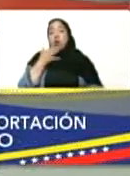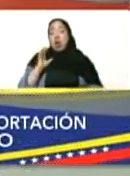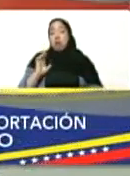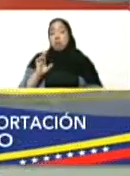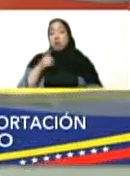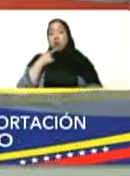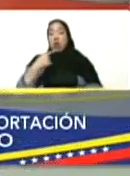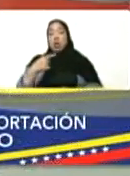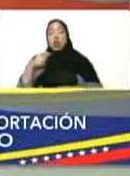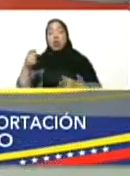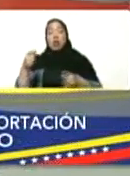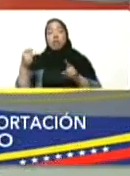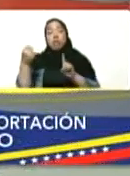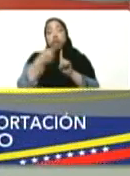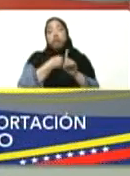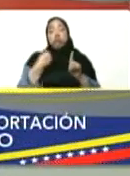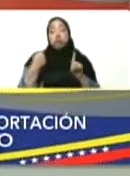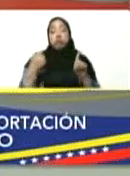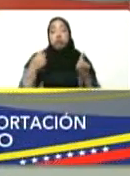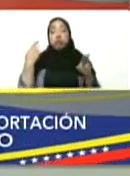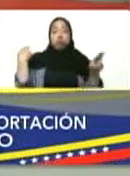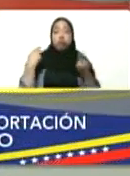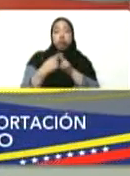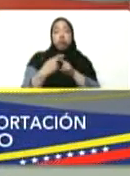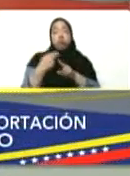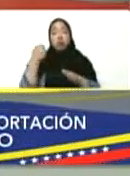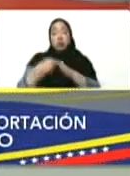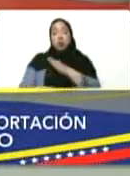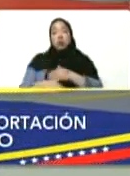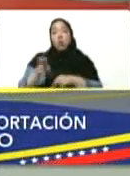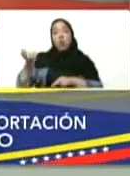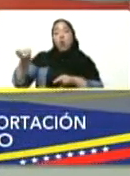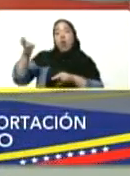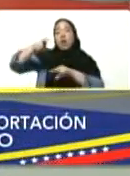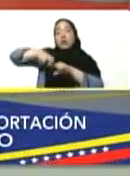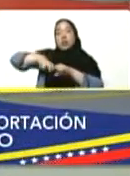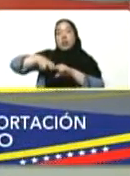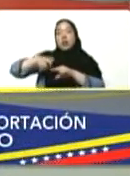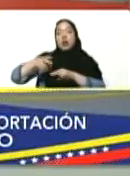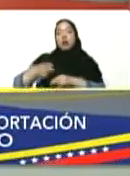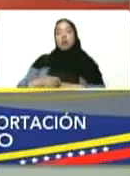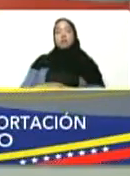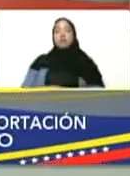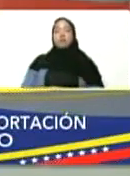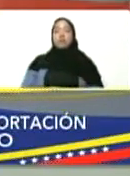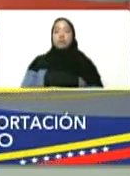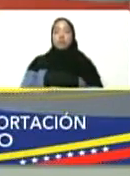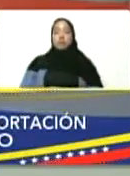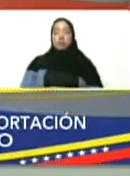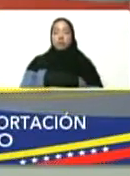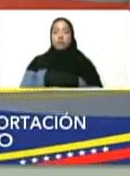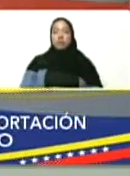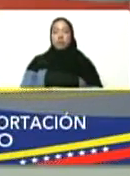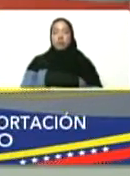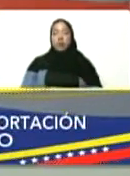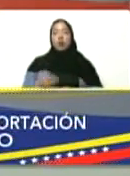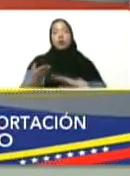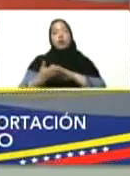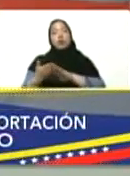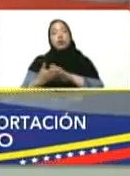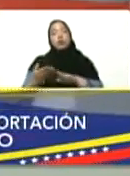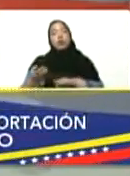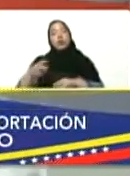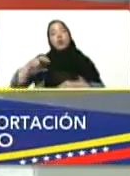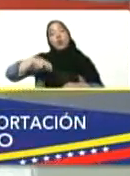¿Y qué tendríamos que hacer? Bueno, poner ahí una silla, unas cosas que bloquearan, que esa escalera